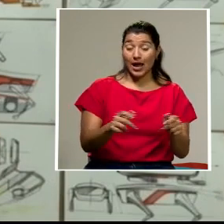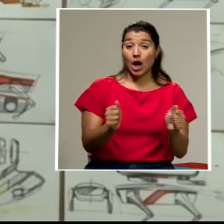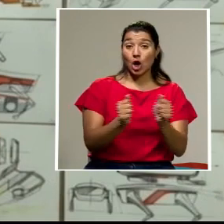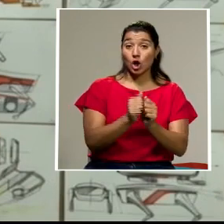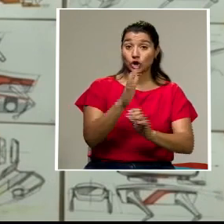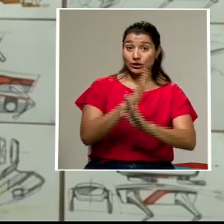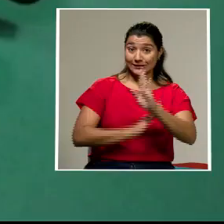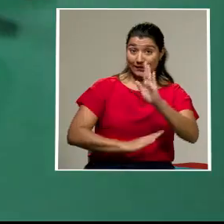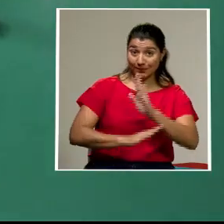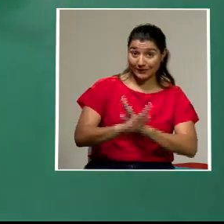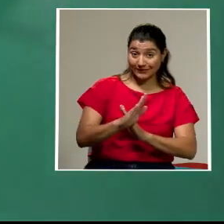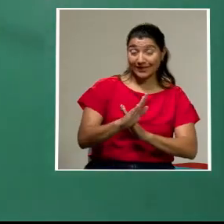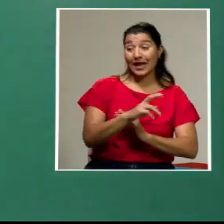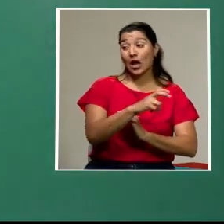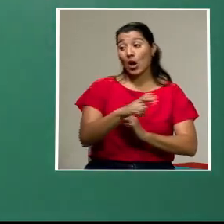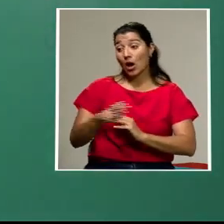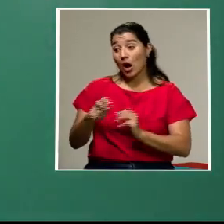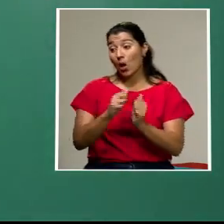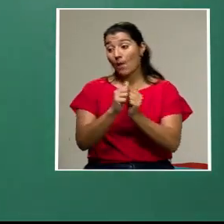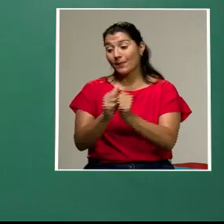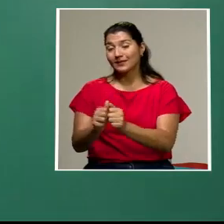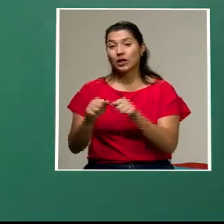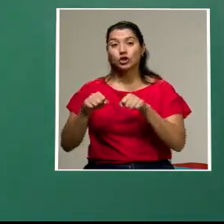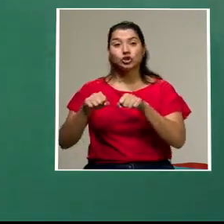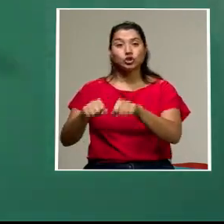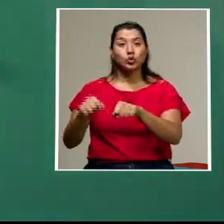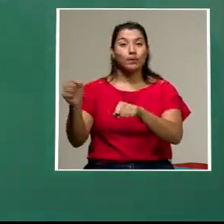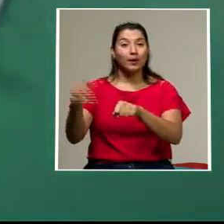llevarlas al supermercado o al autobús.